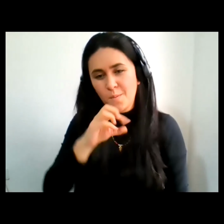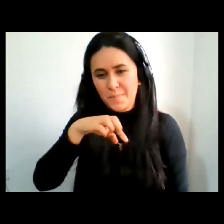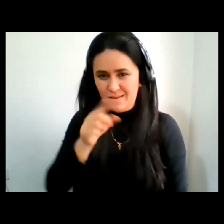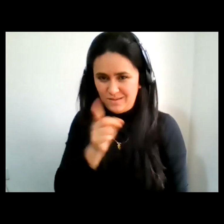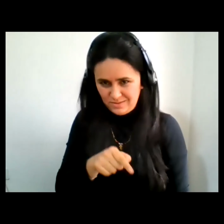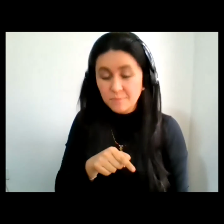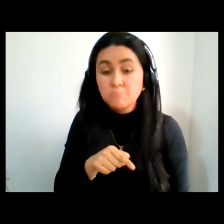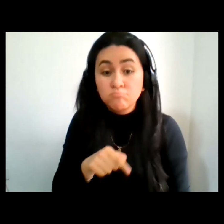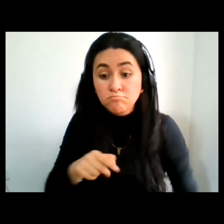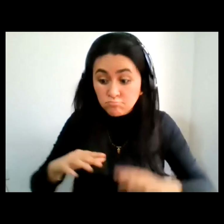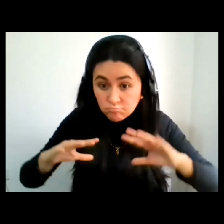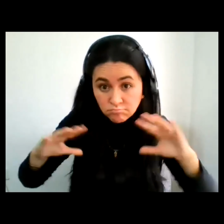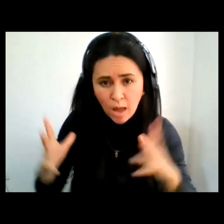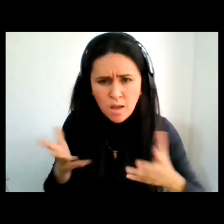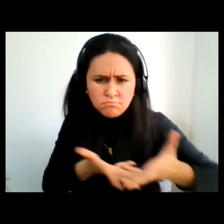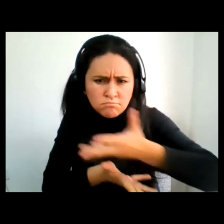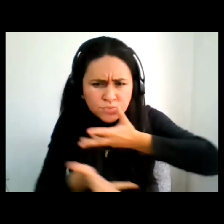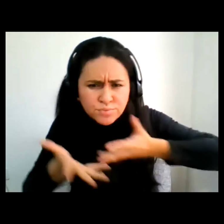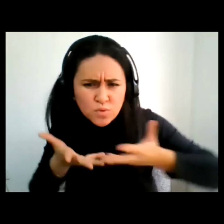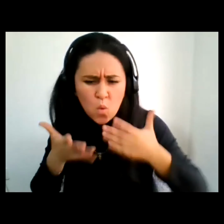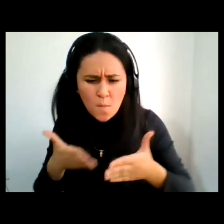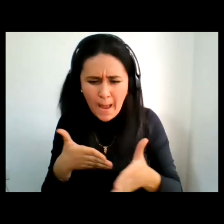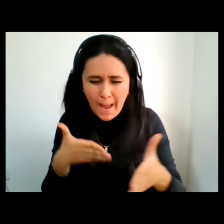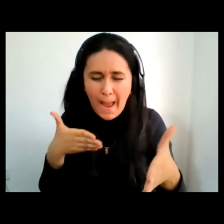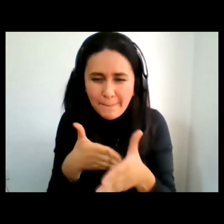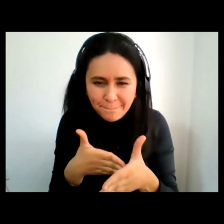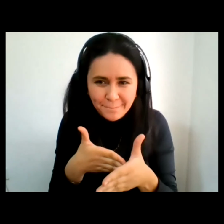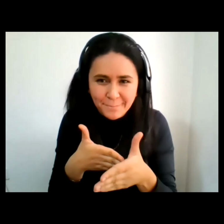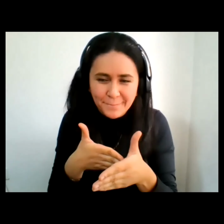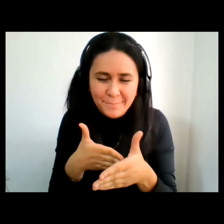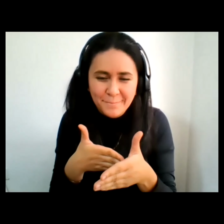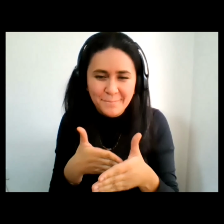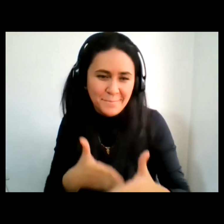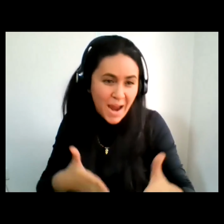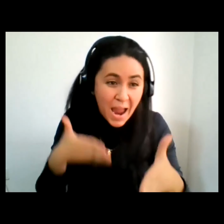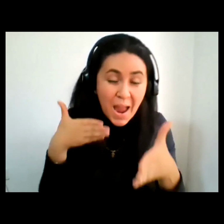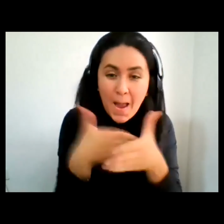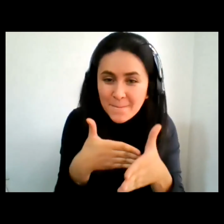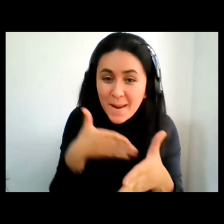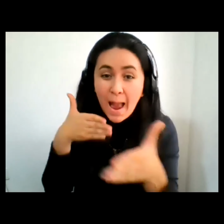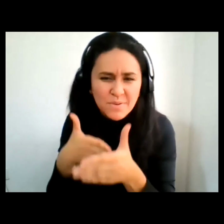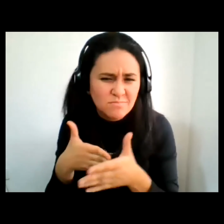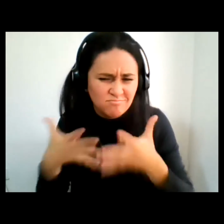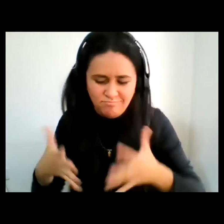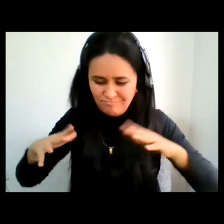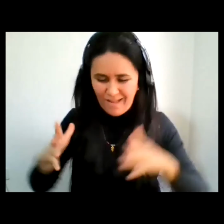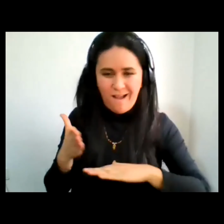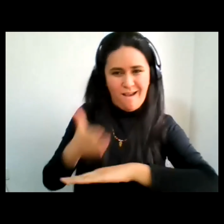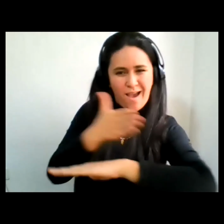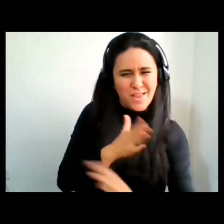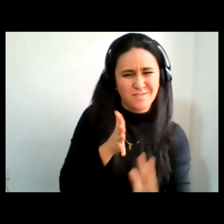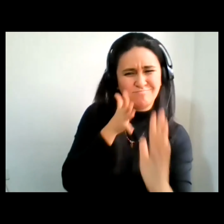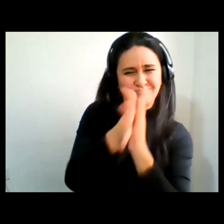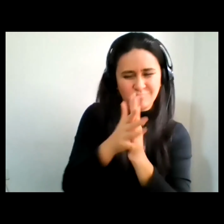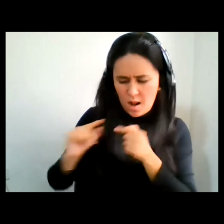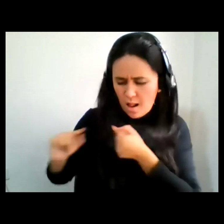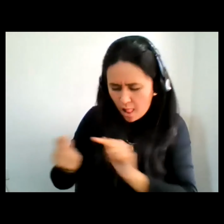repasando los diferentes tipos de barreras que se relacionan con las dimensiones del marco de Tanahashi, pero